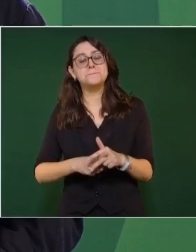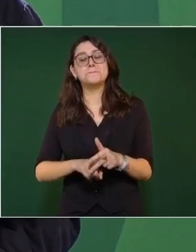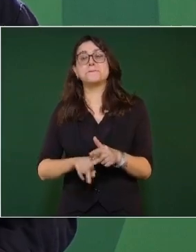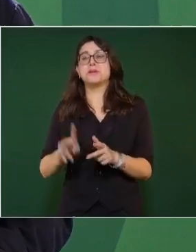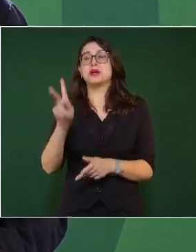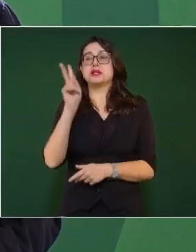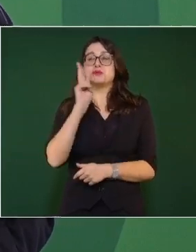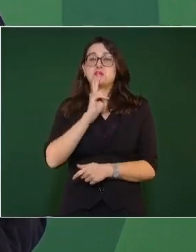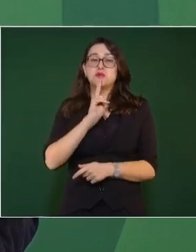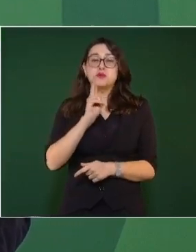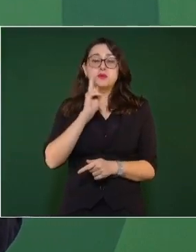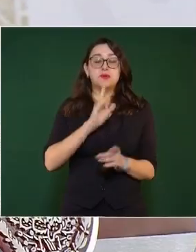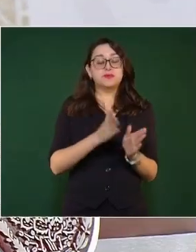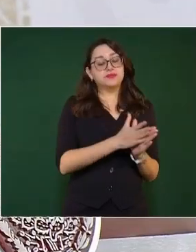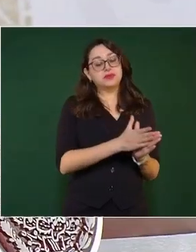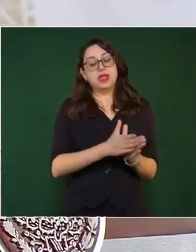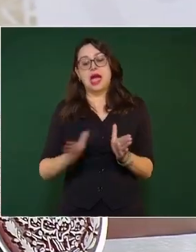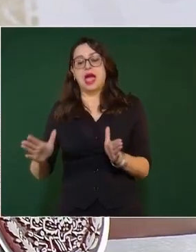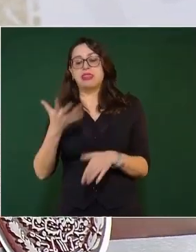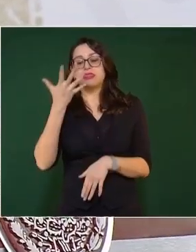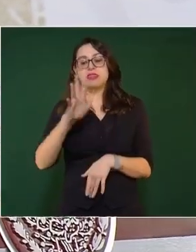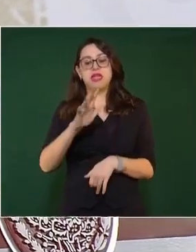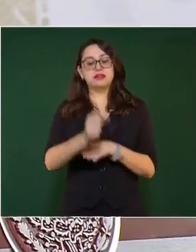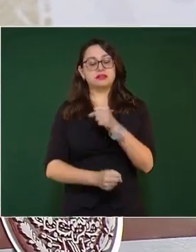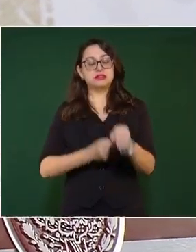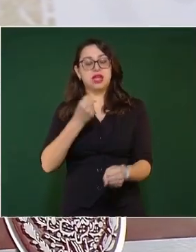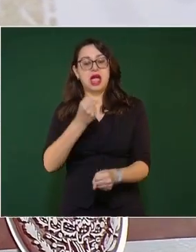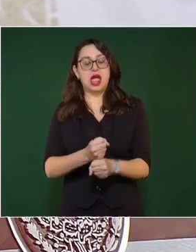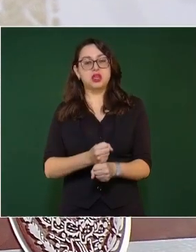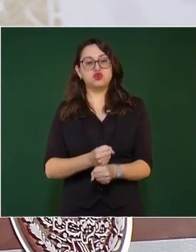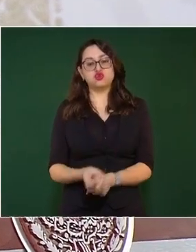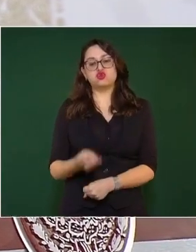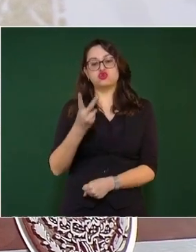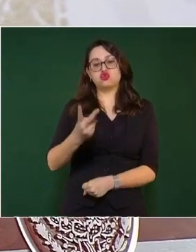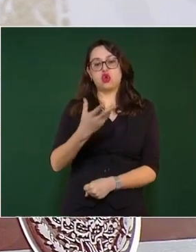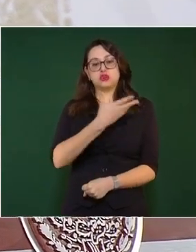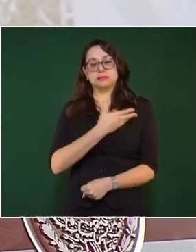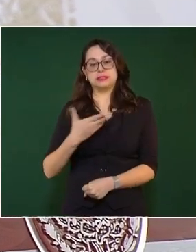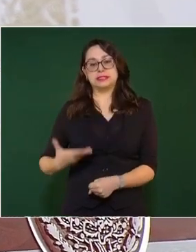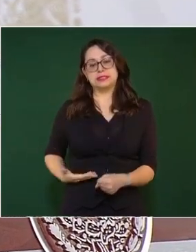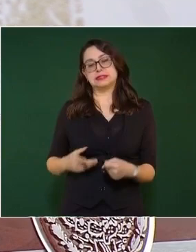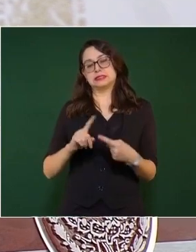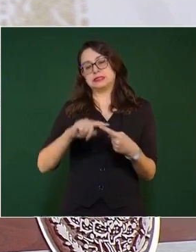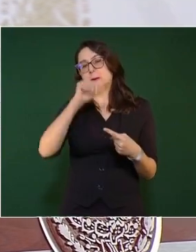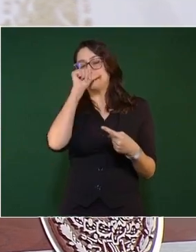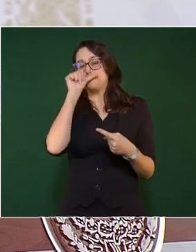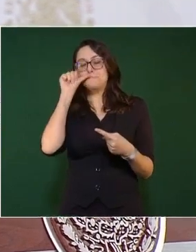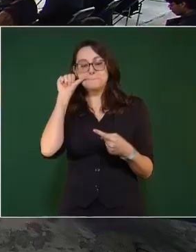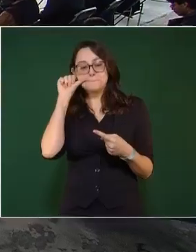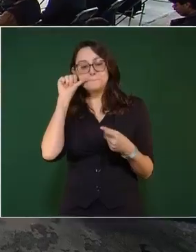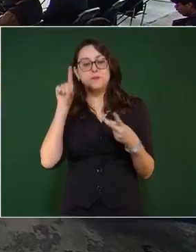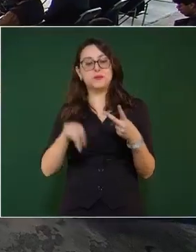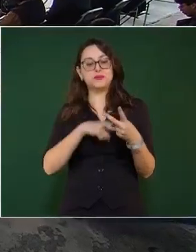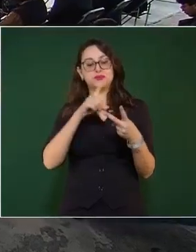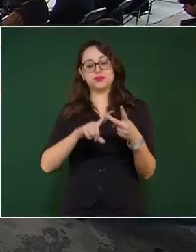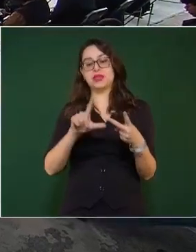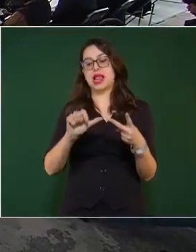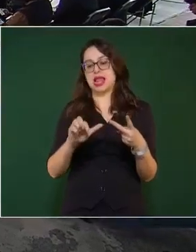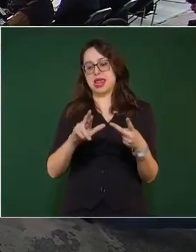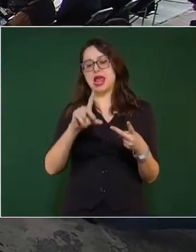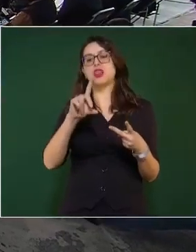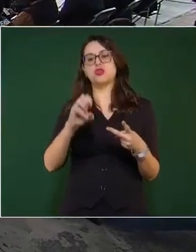10 años durante la República restaurada, cuando gobernó el presidente Juárez, el presidente